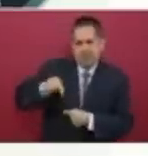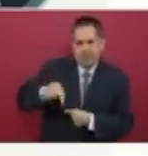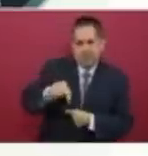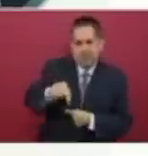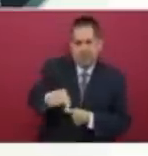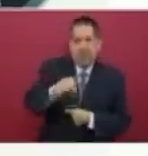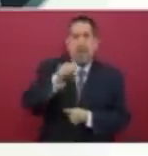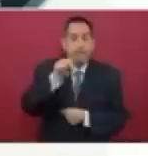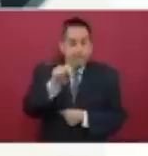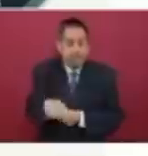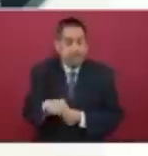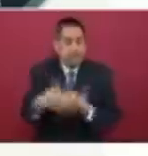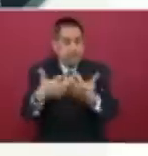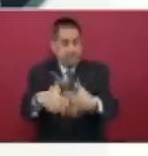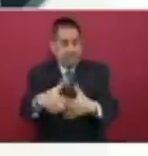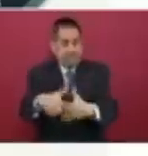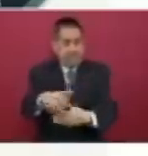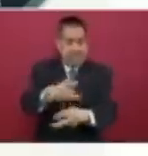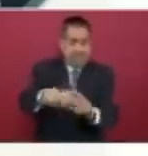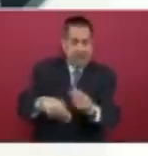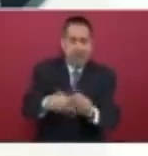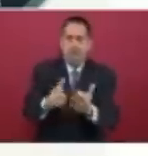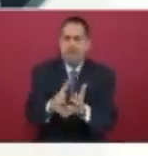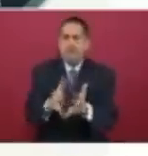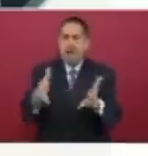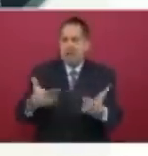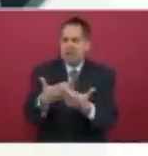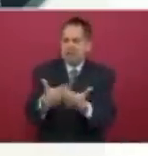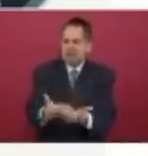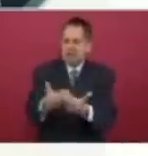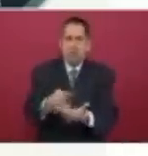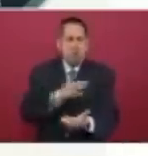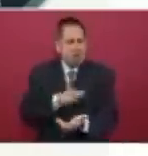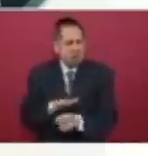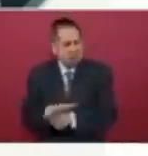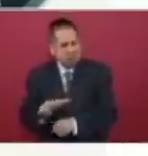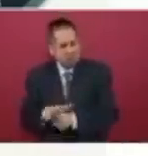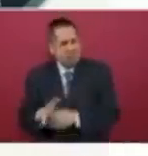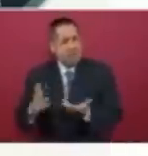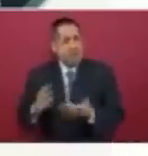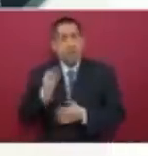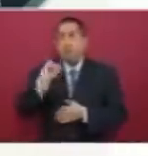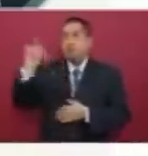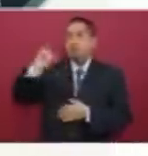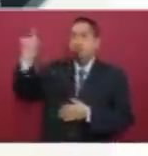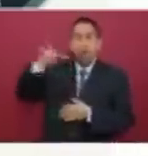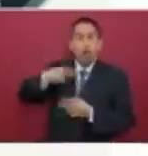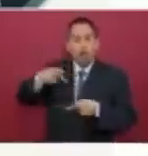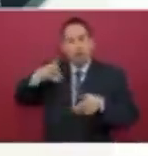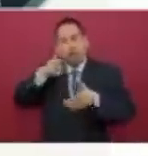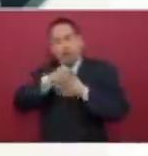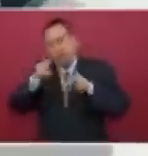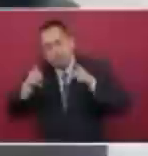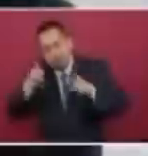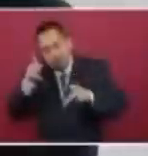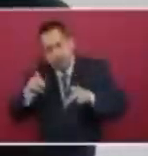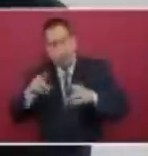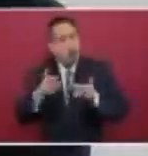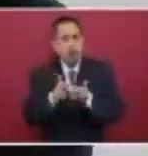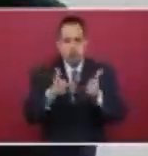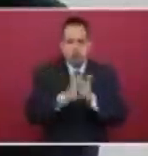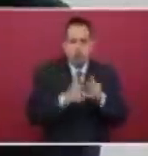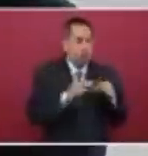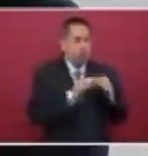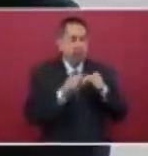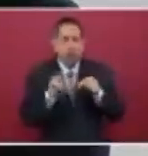tratamientos residuales que aumentó su capacidad de manera importante y que ha sido visitada por funcionarios públicos juntos grupos que